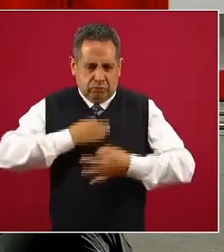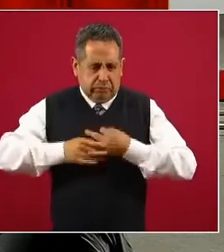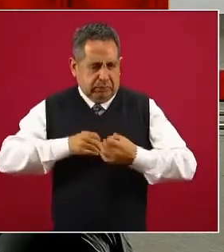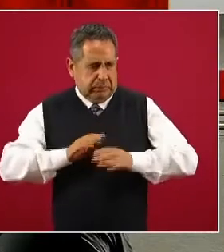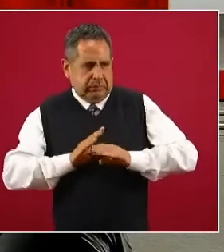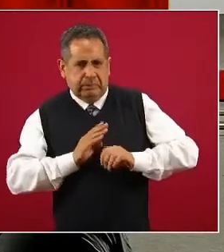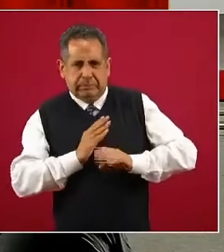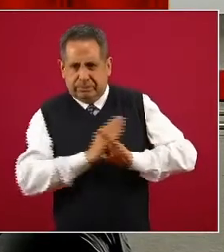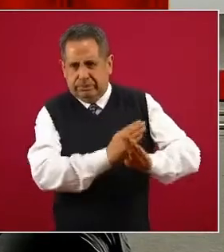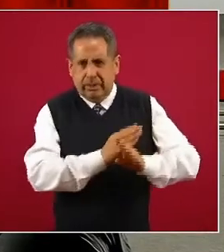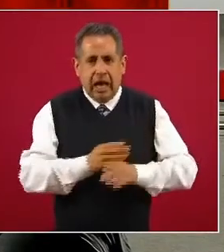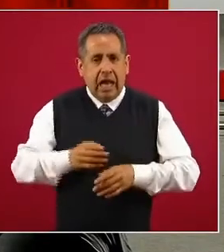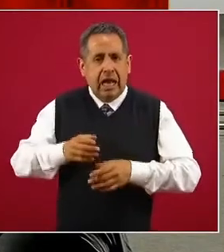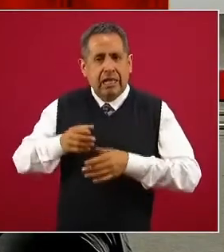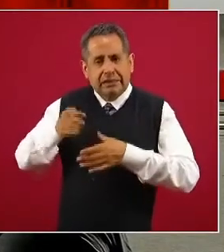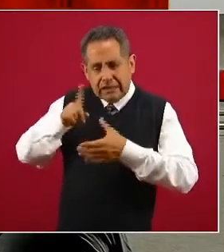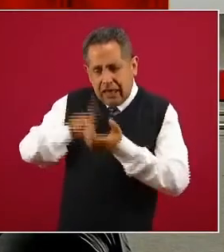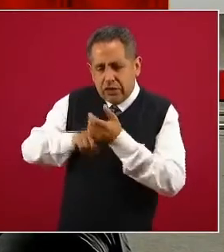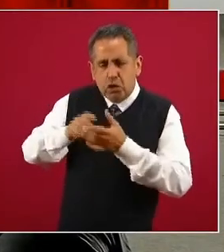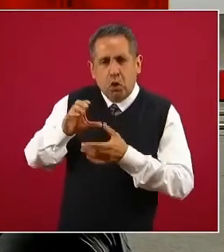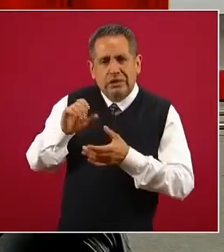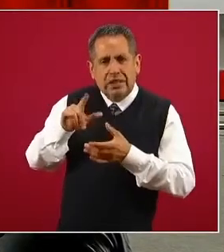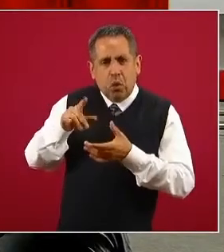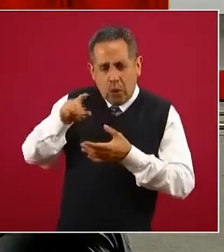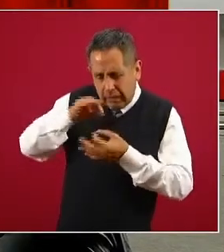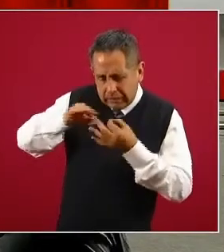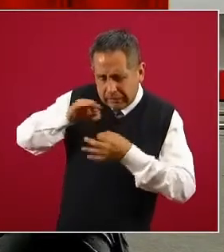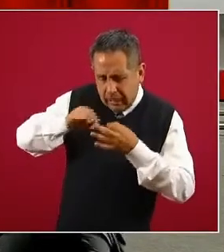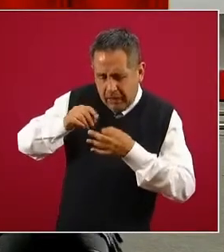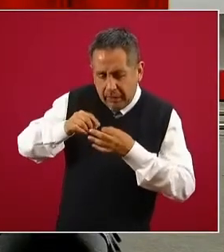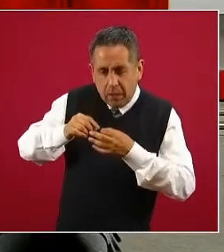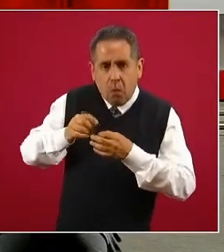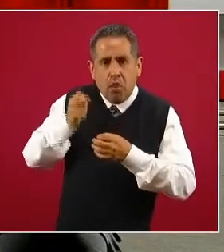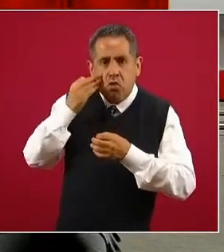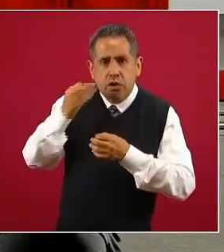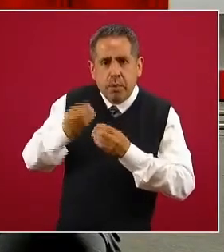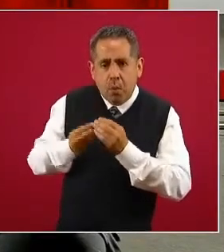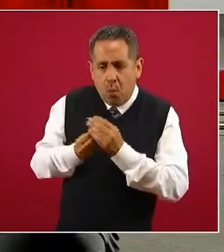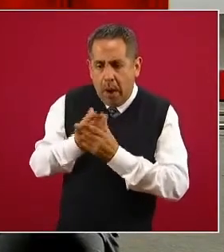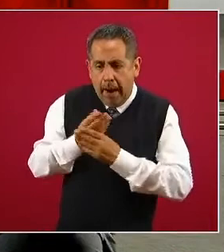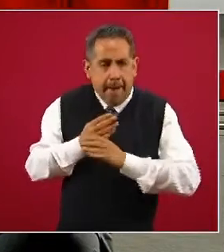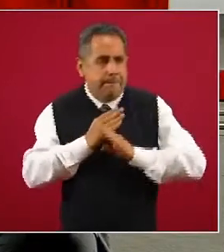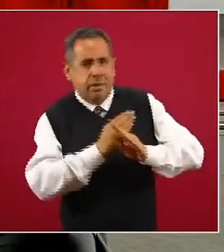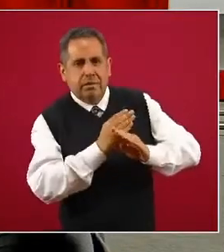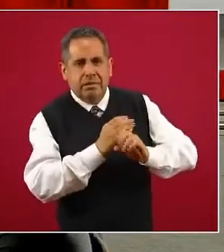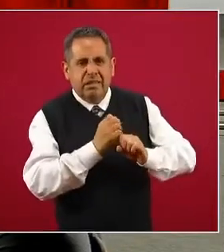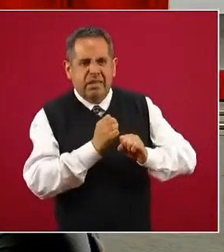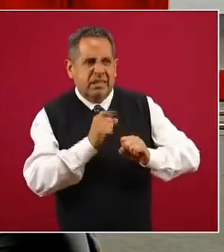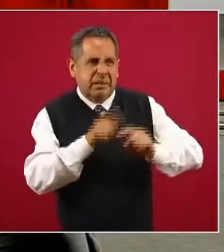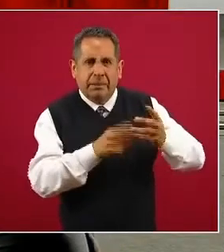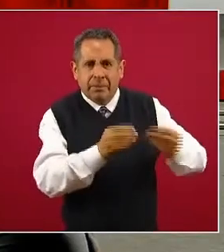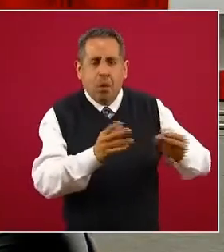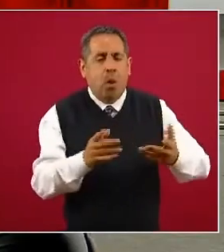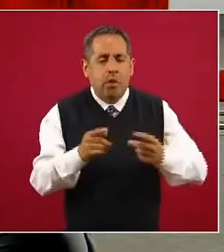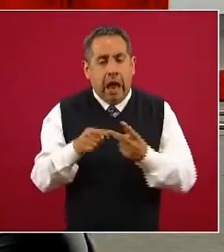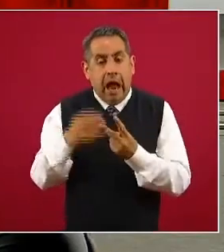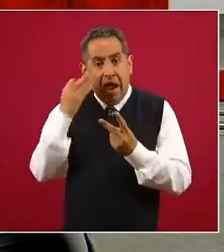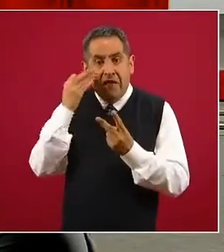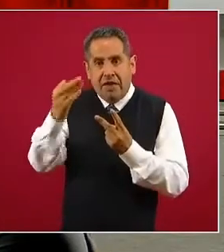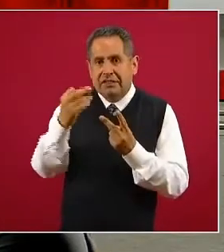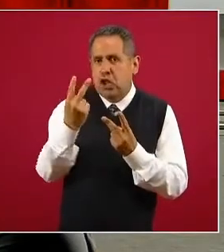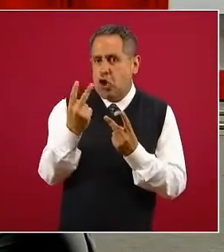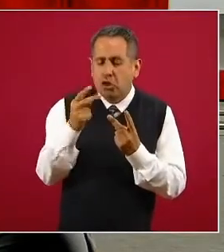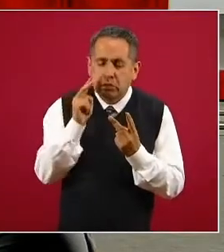respuesta celular, la respuesta humoral, el tiempo en que aparecen los anticuerpos, etcétera, etcétera. Generalmente en estos estudios de fase 2